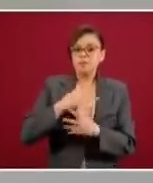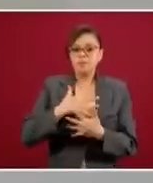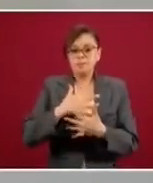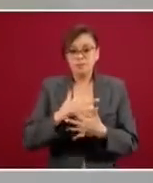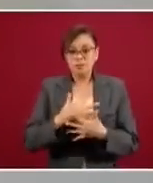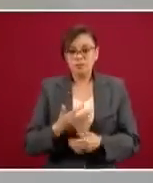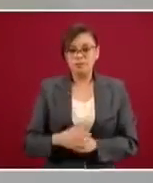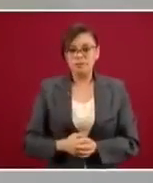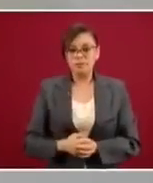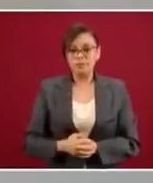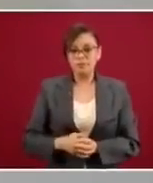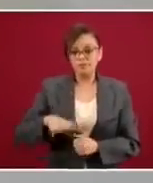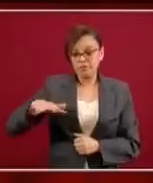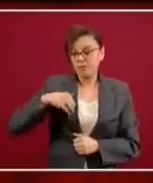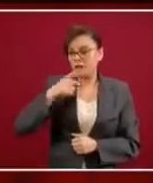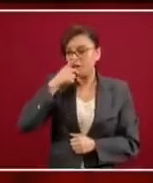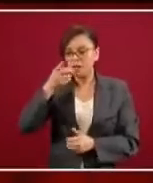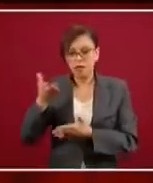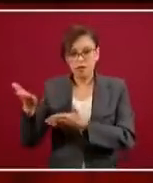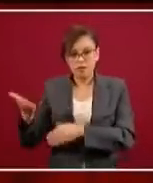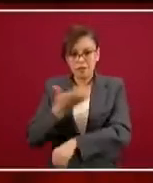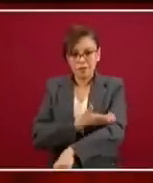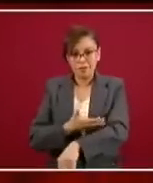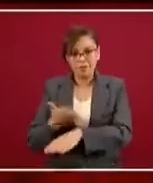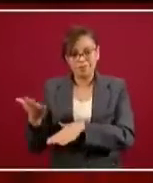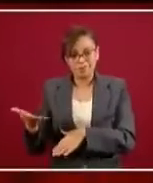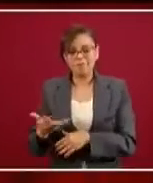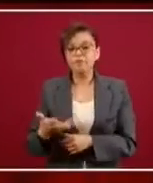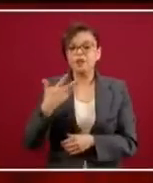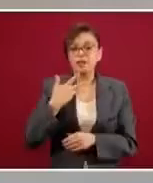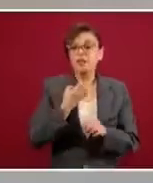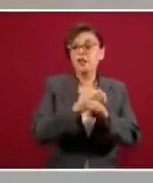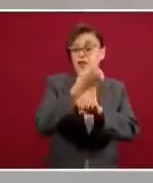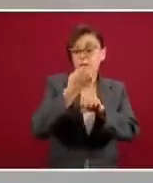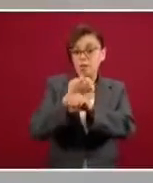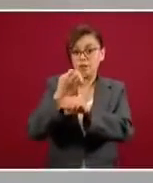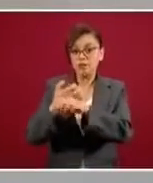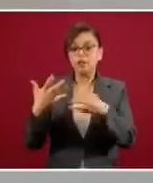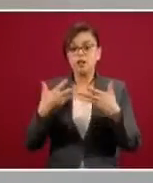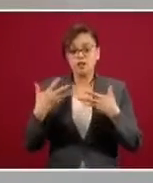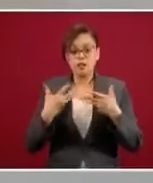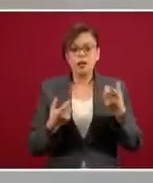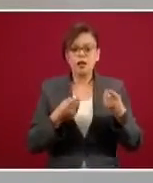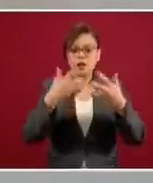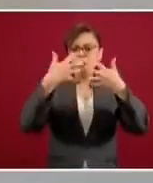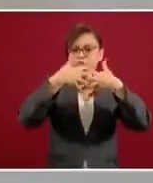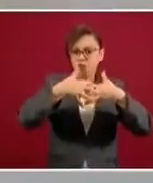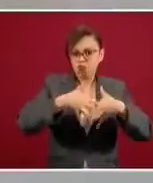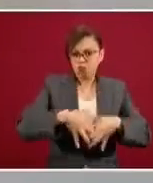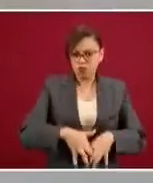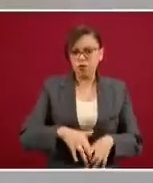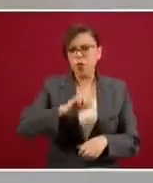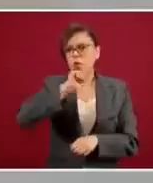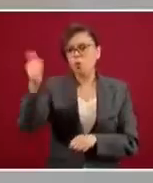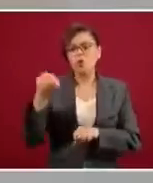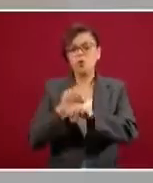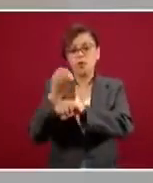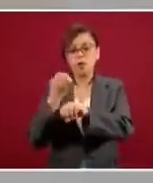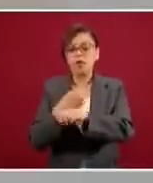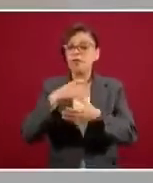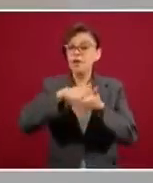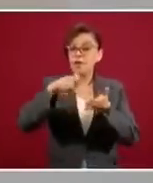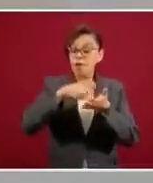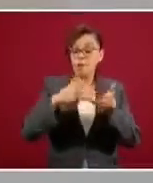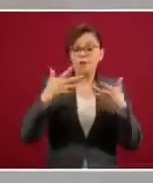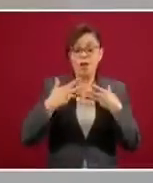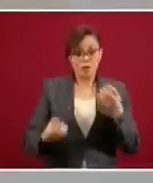estamos en los procesos de reconversión y hay estados que tenían cierto equipamiento, hay estados que adquirieron nuevo equipamiento,